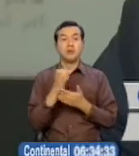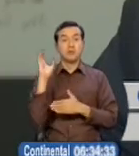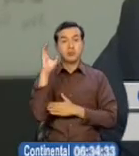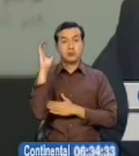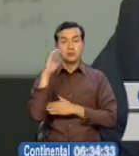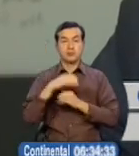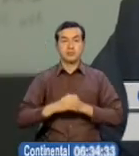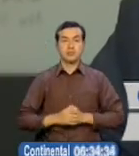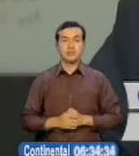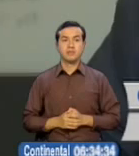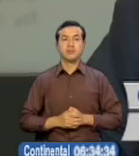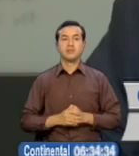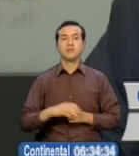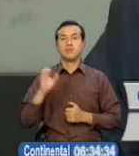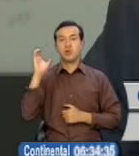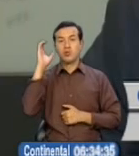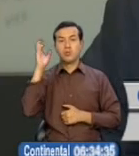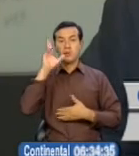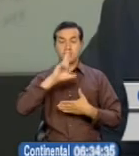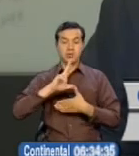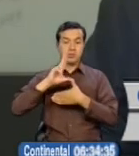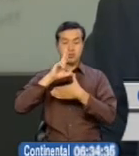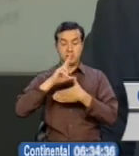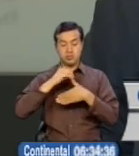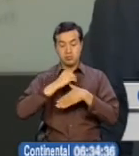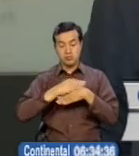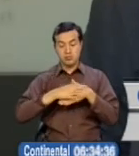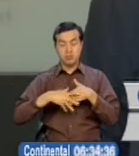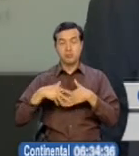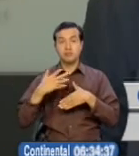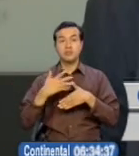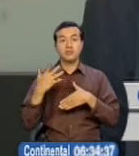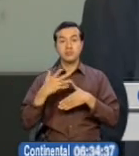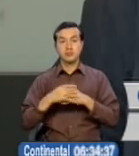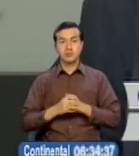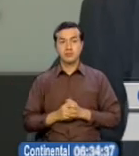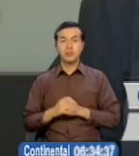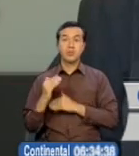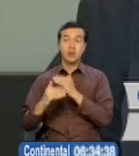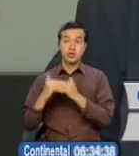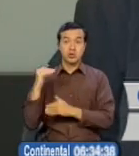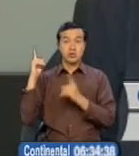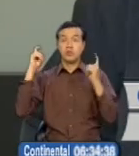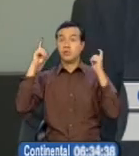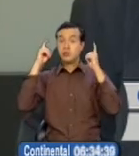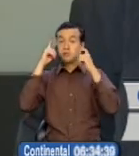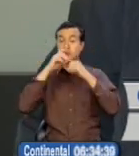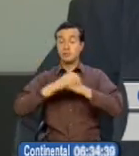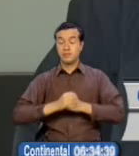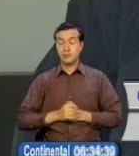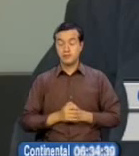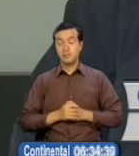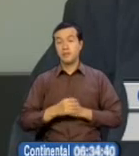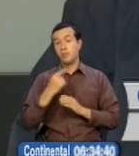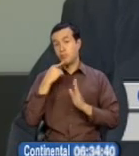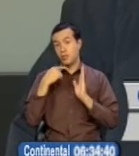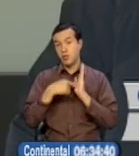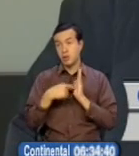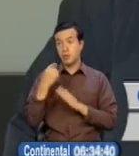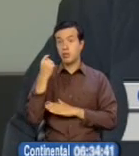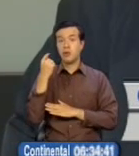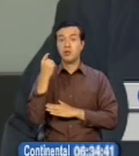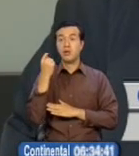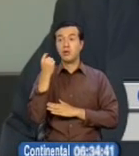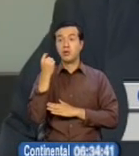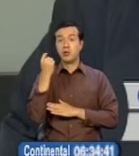que Colombia y América Latina en general pasa por un periodo complicado que tiene que ver con la caída de los precios